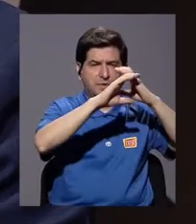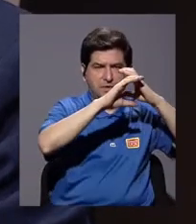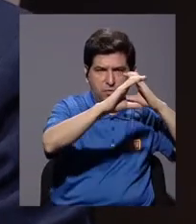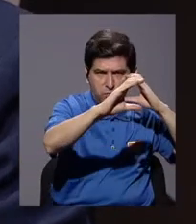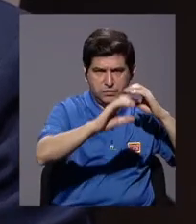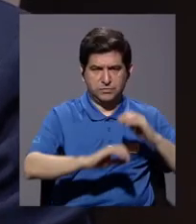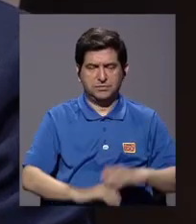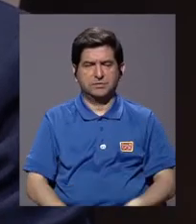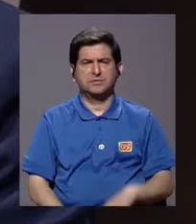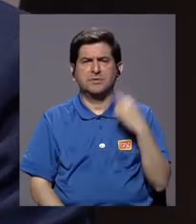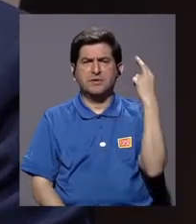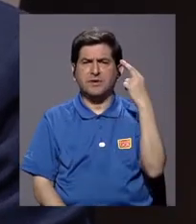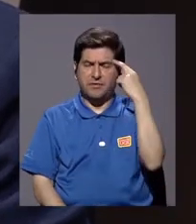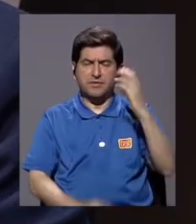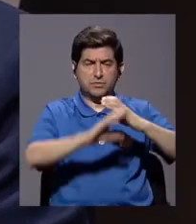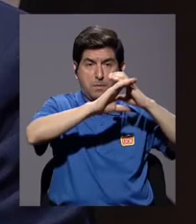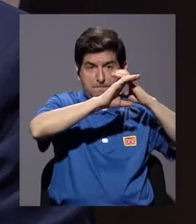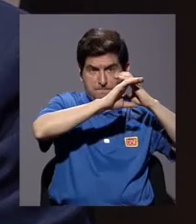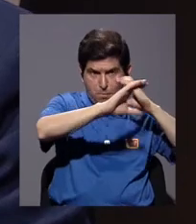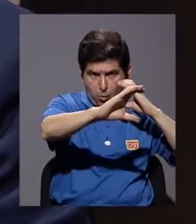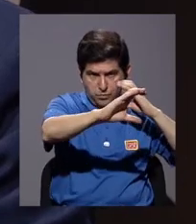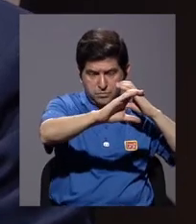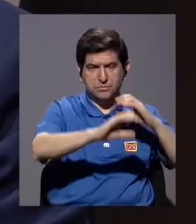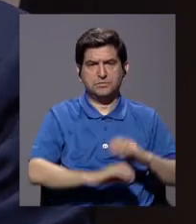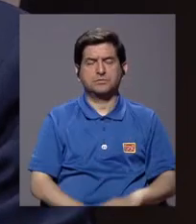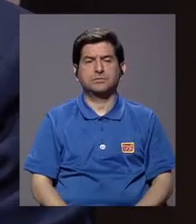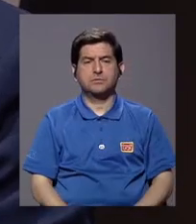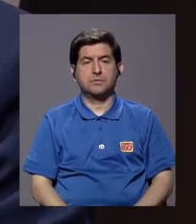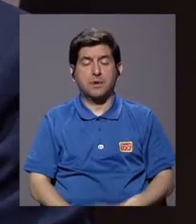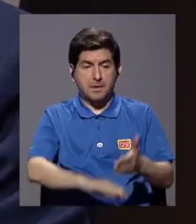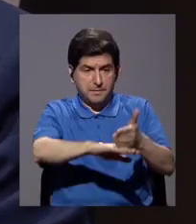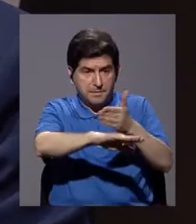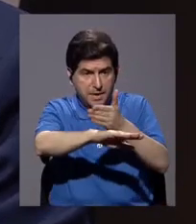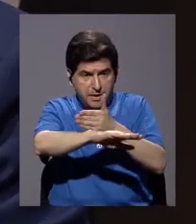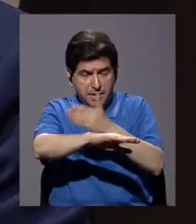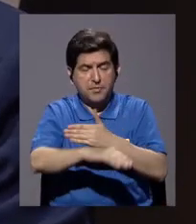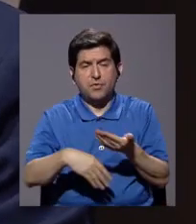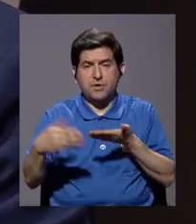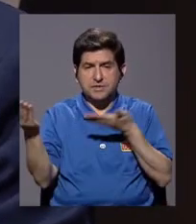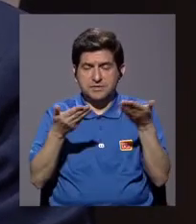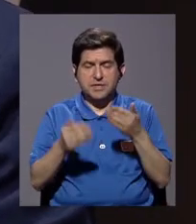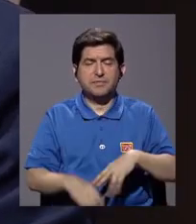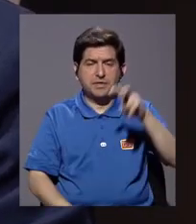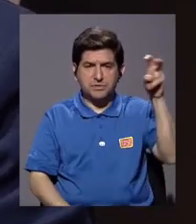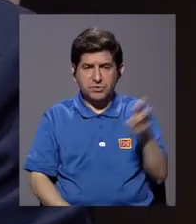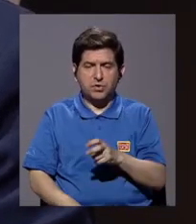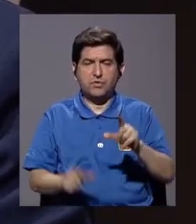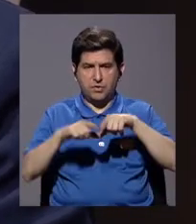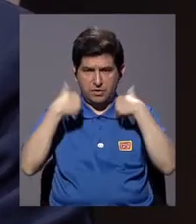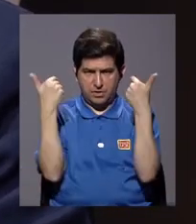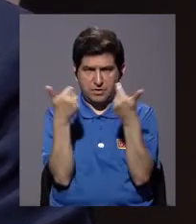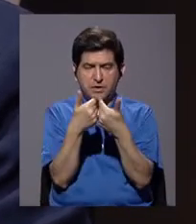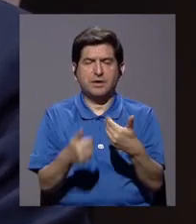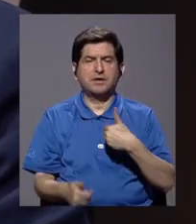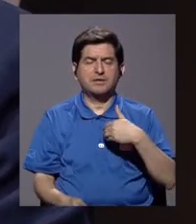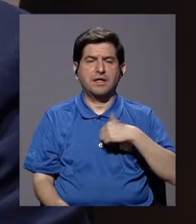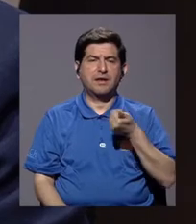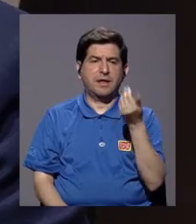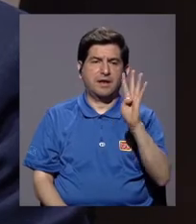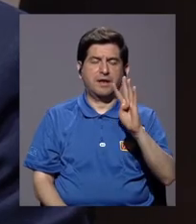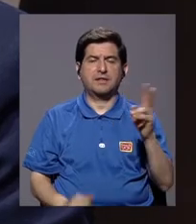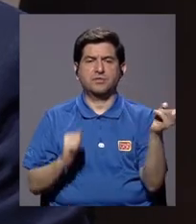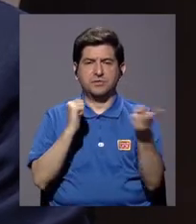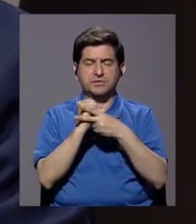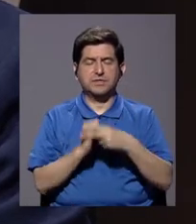autobuses, porque un autobús y mejorar los sistemas de transporte colectivo tienen 14 veces